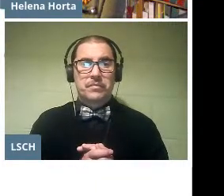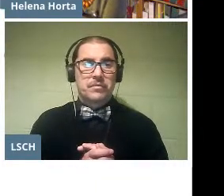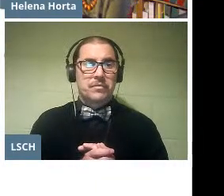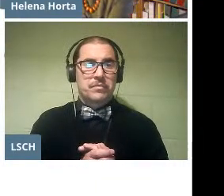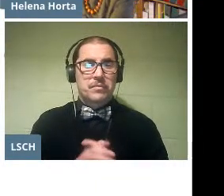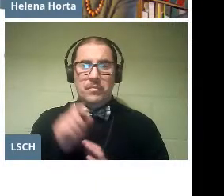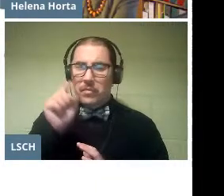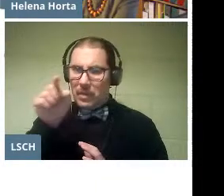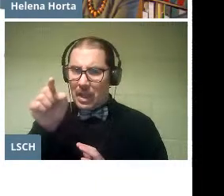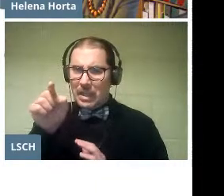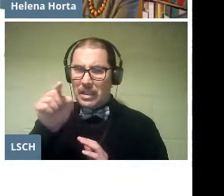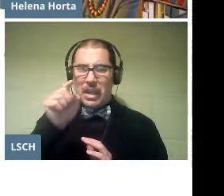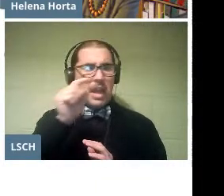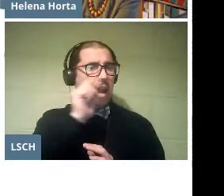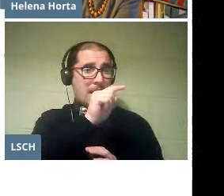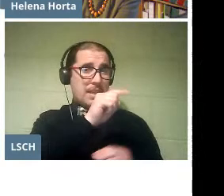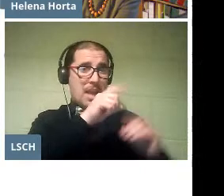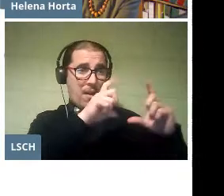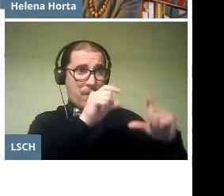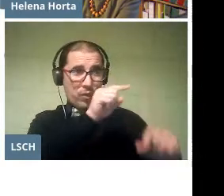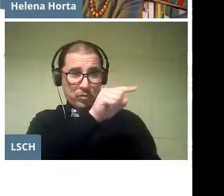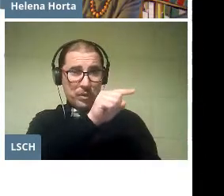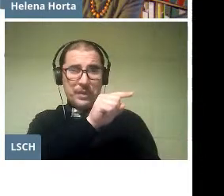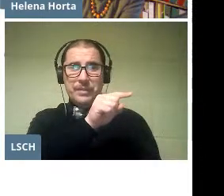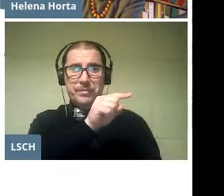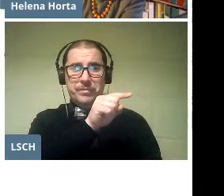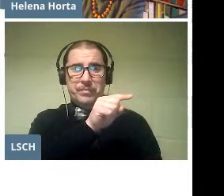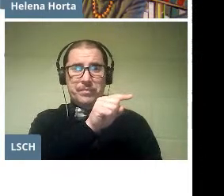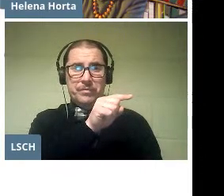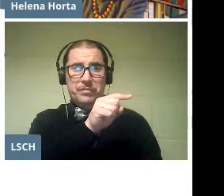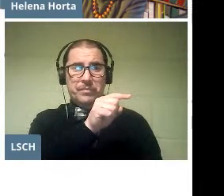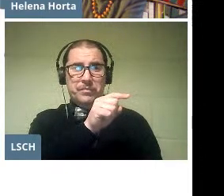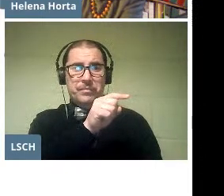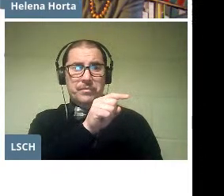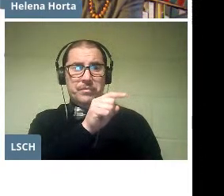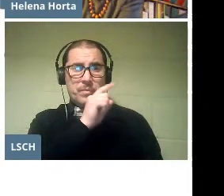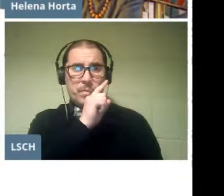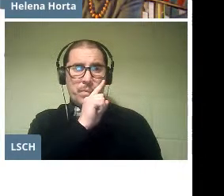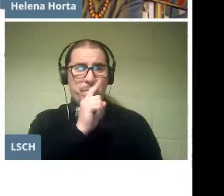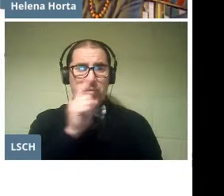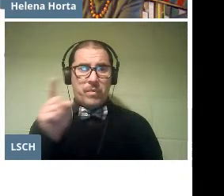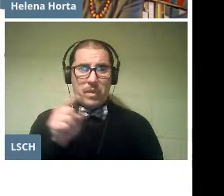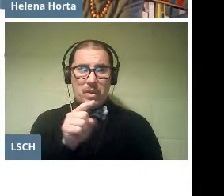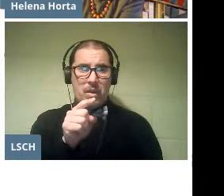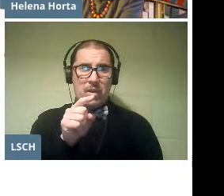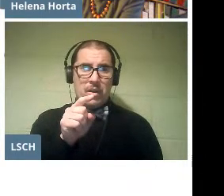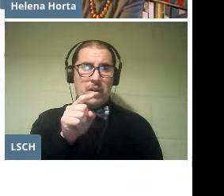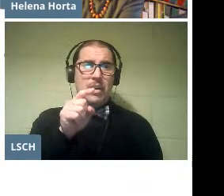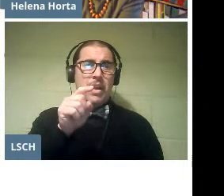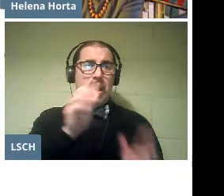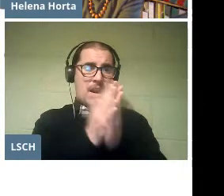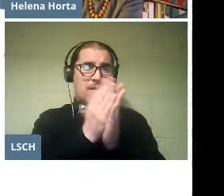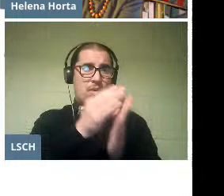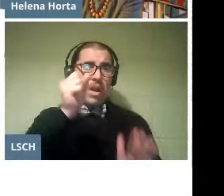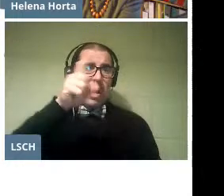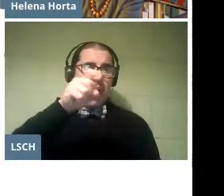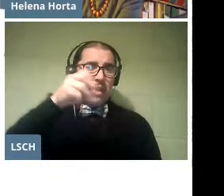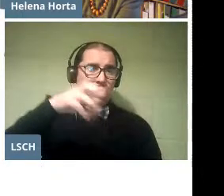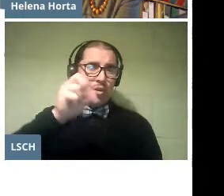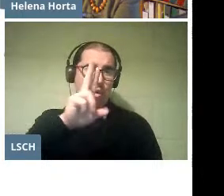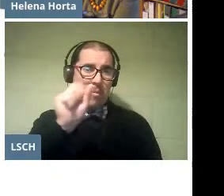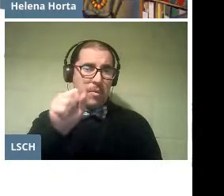En esta imagen de la izquierda vemos el asombro de Guamán Poma de Ayala,